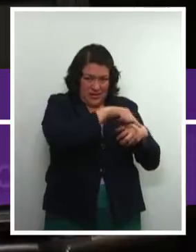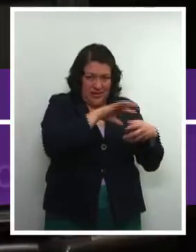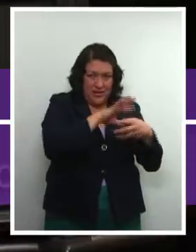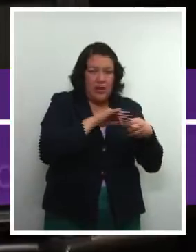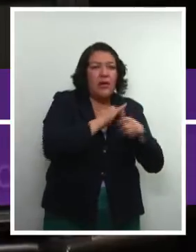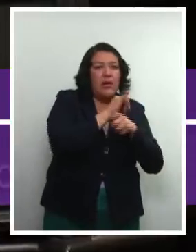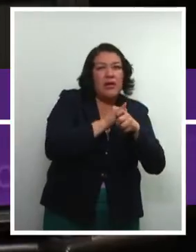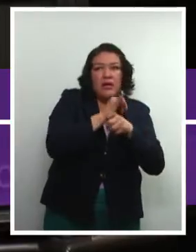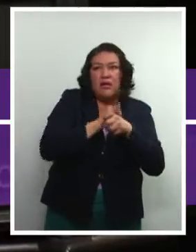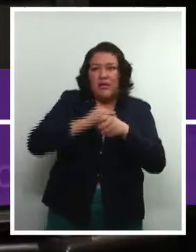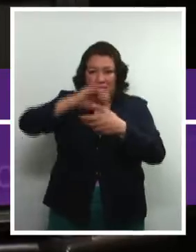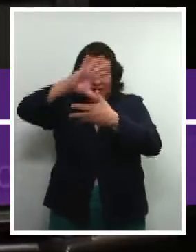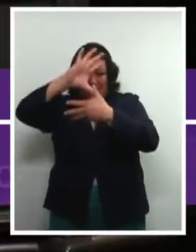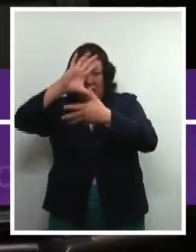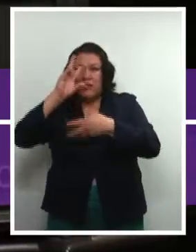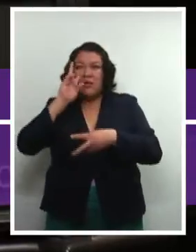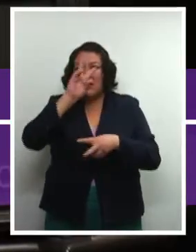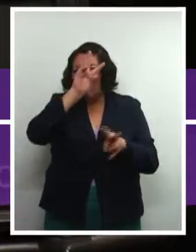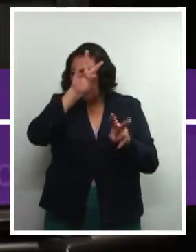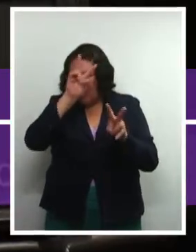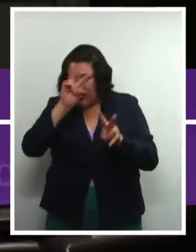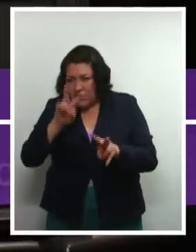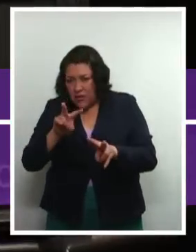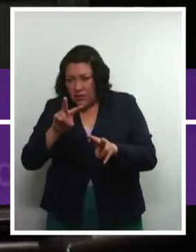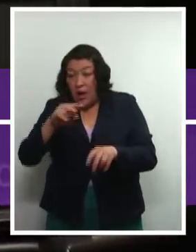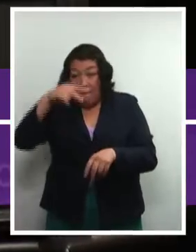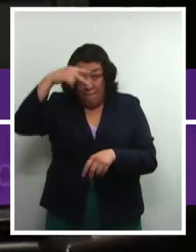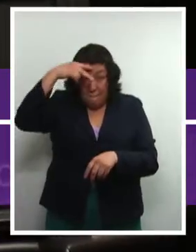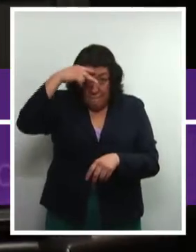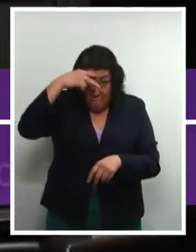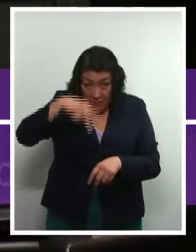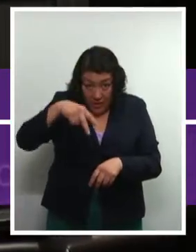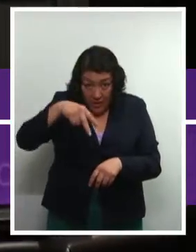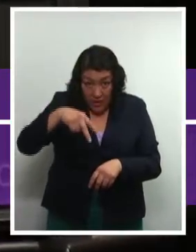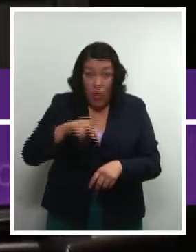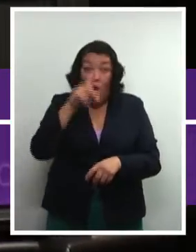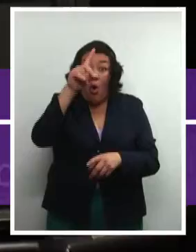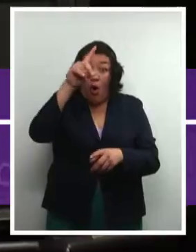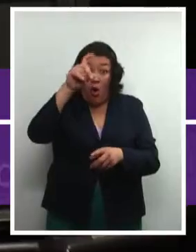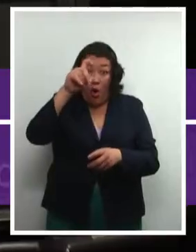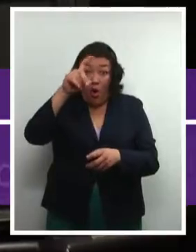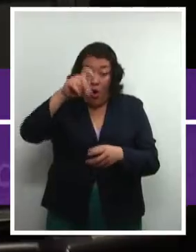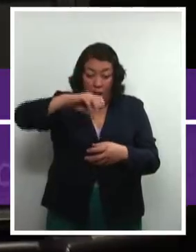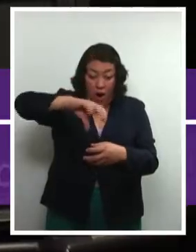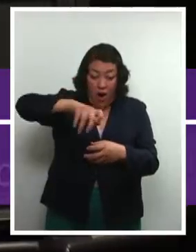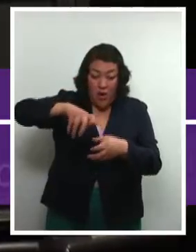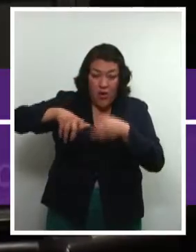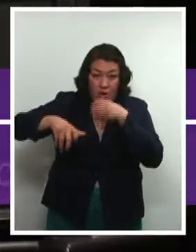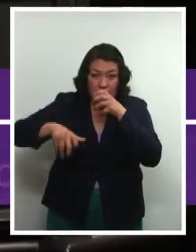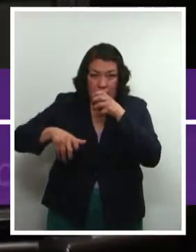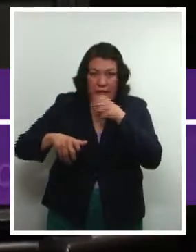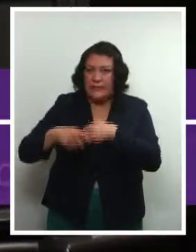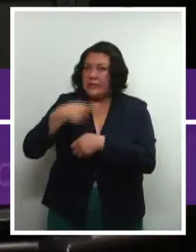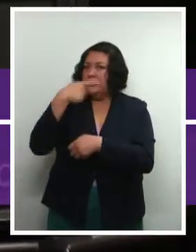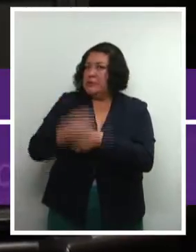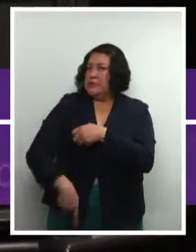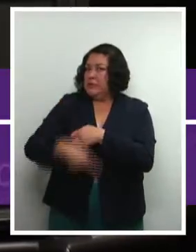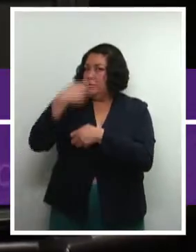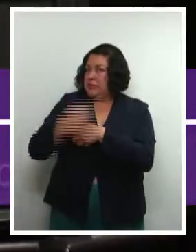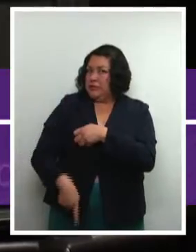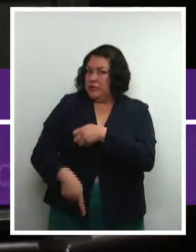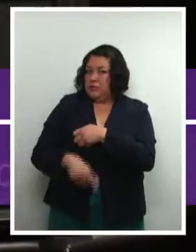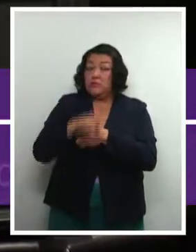Norte, México es el único país donde el consumo del agua de la llave no es seguro,